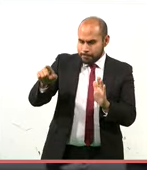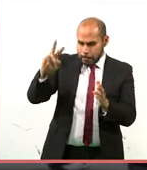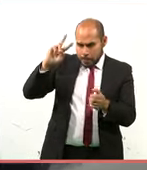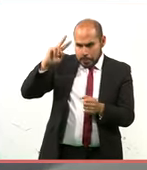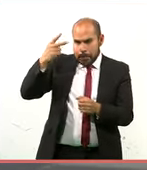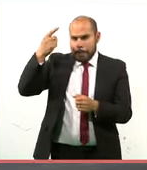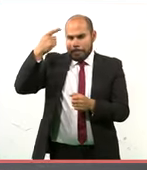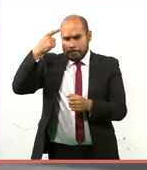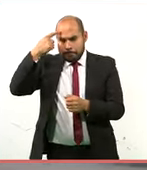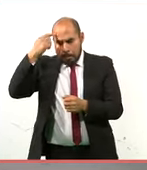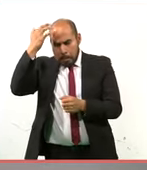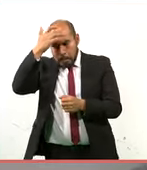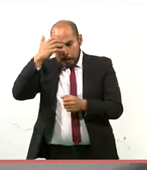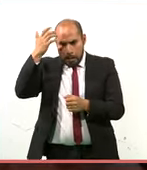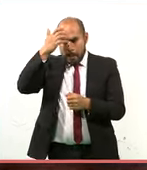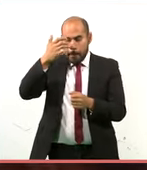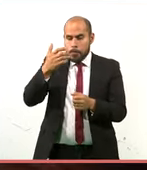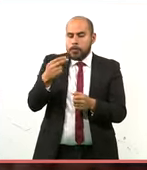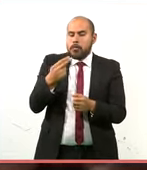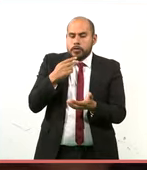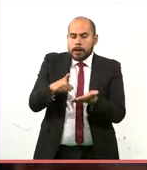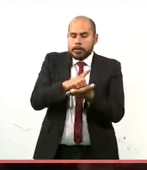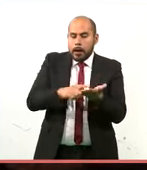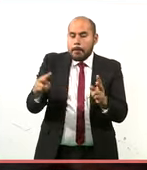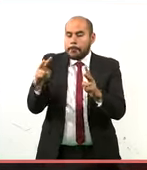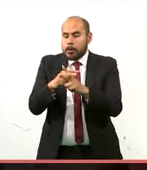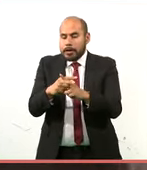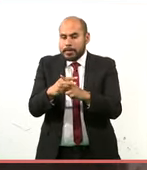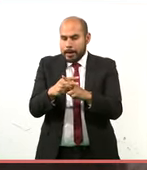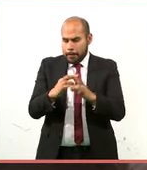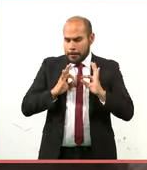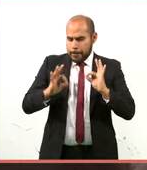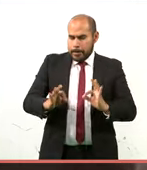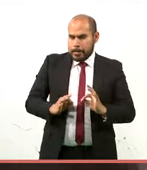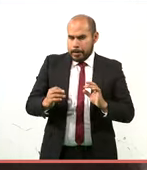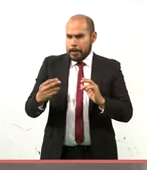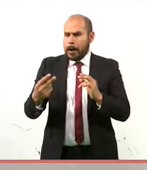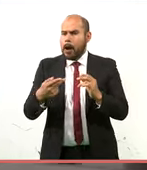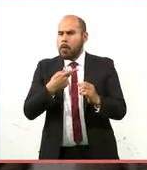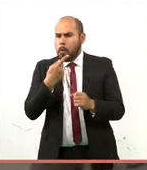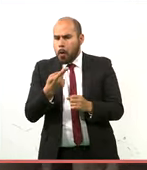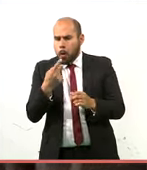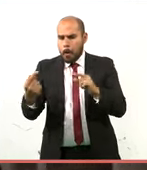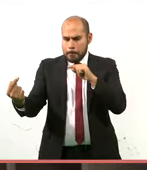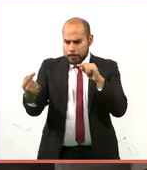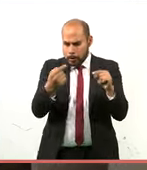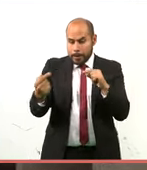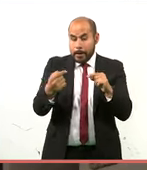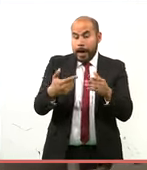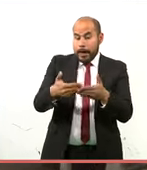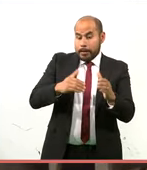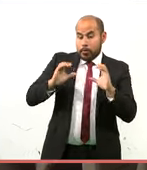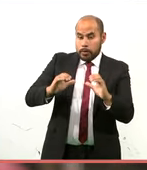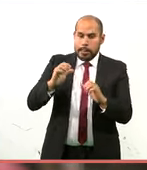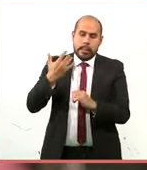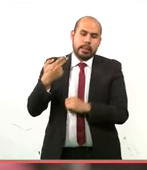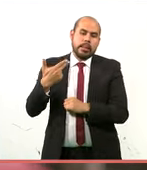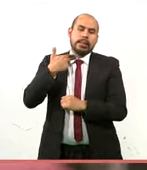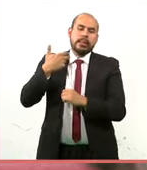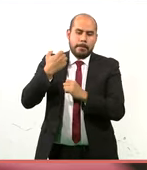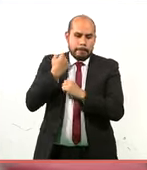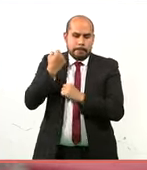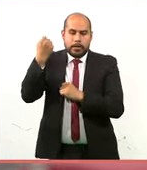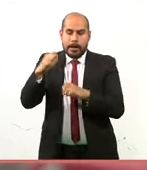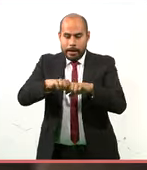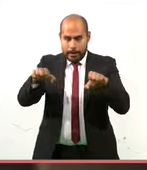conciencia, consumo de sustancias, de violencia física y verbal. Para la prevención del suicidio, hemos fortalecido nuestros equipos de